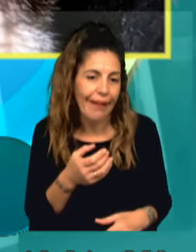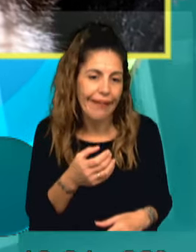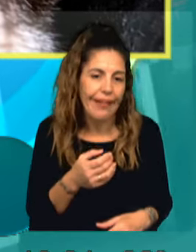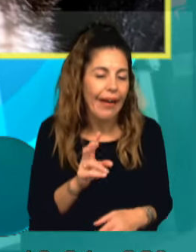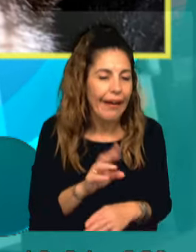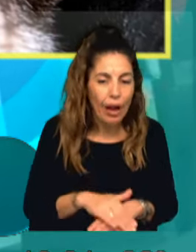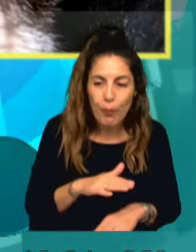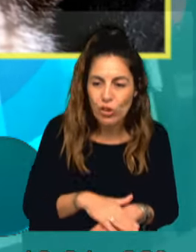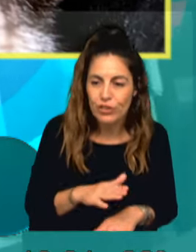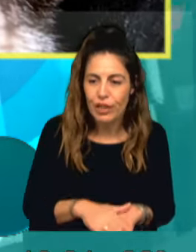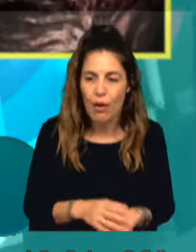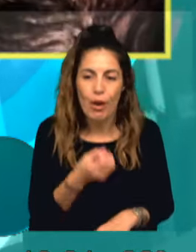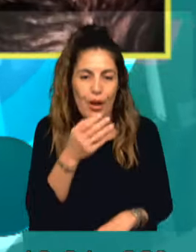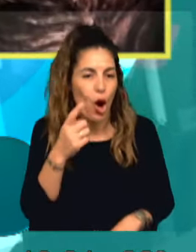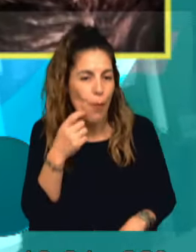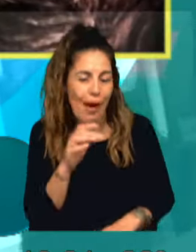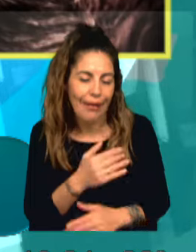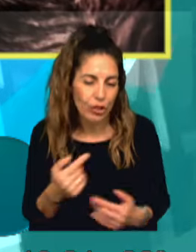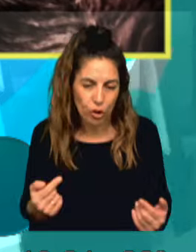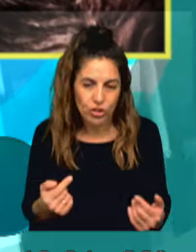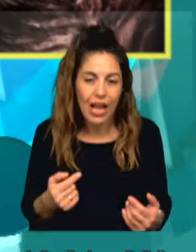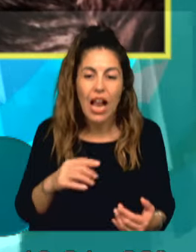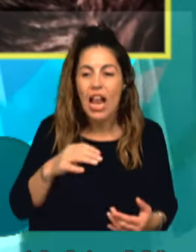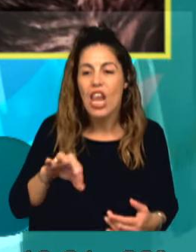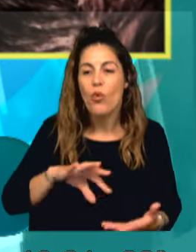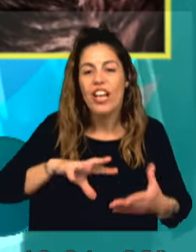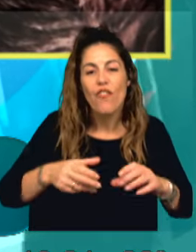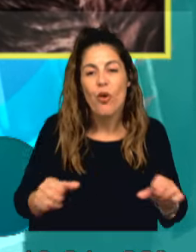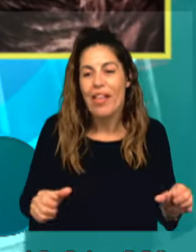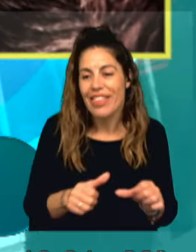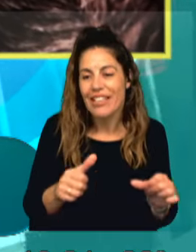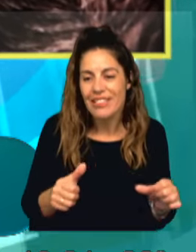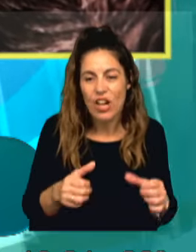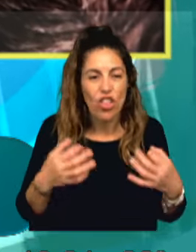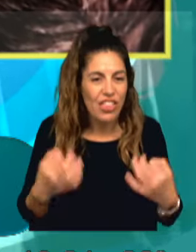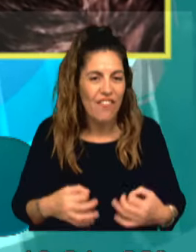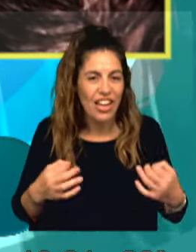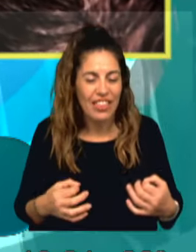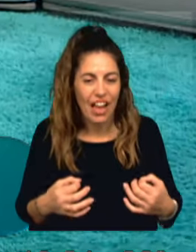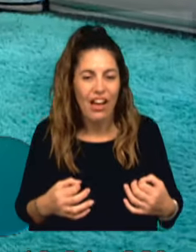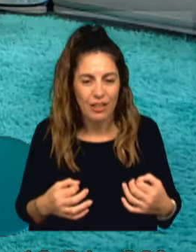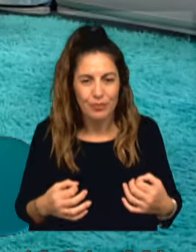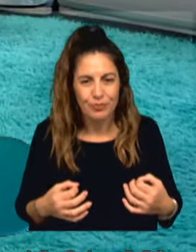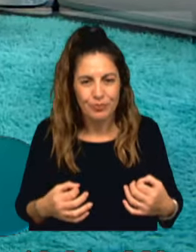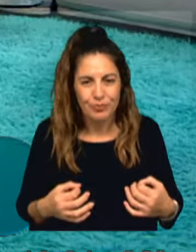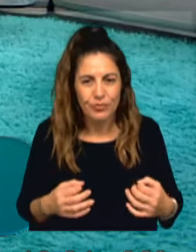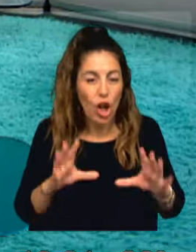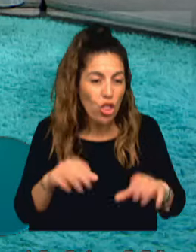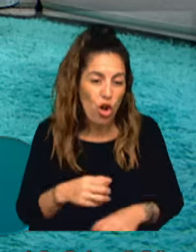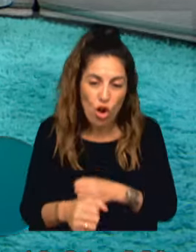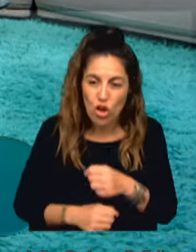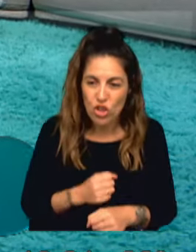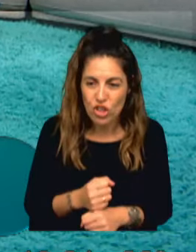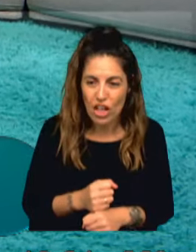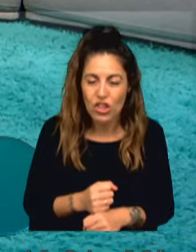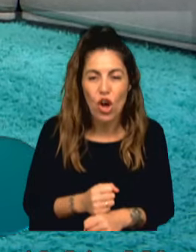buen responsable el mejor padre qué s yo la única manera más allá de todo es en realidad es tratar de todos los años en vez